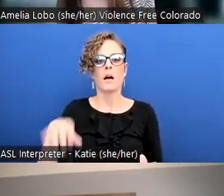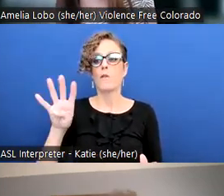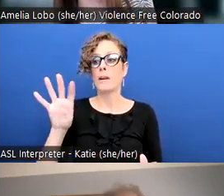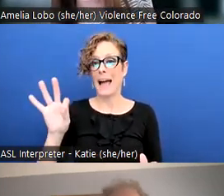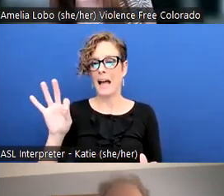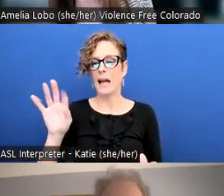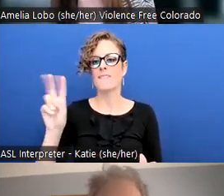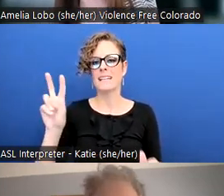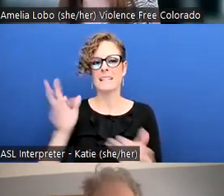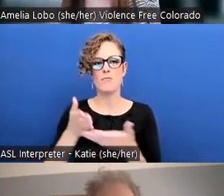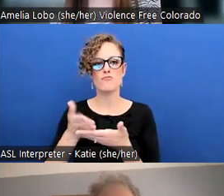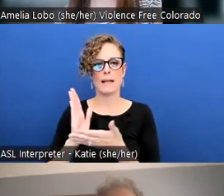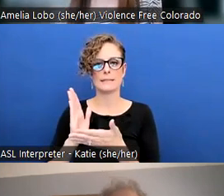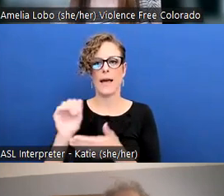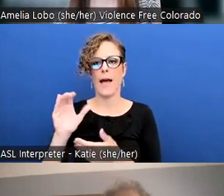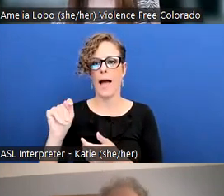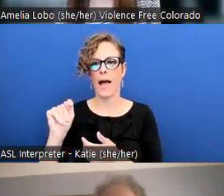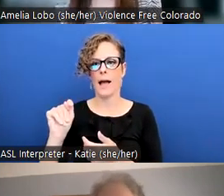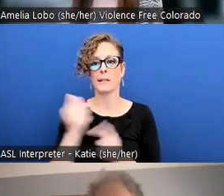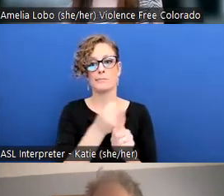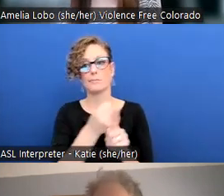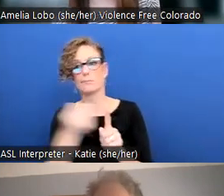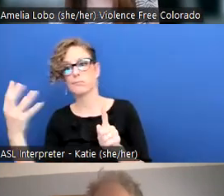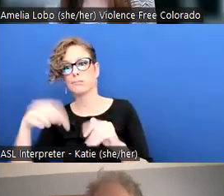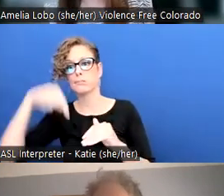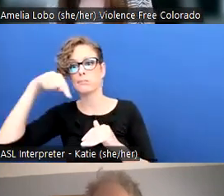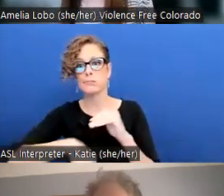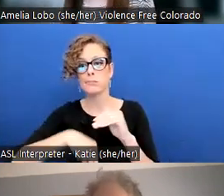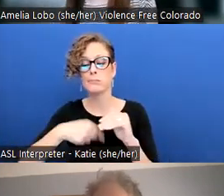049 hizo algunos cambios de ley de derechos de víctimas.